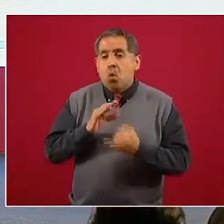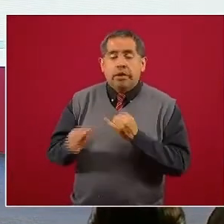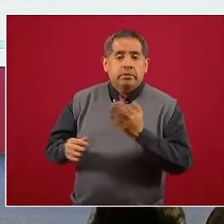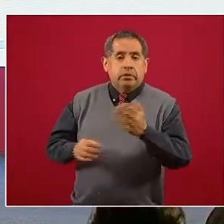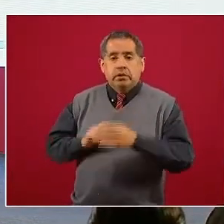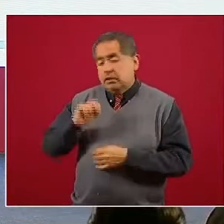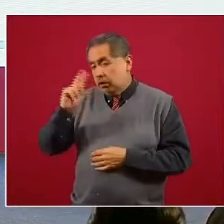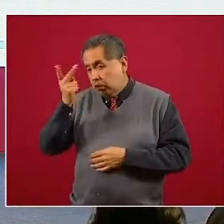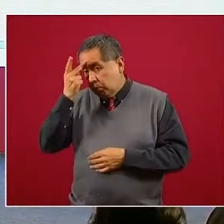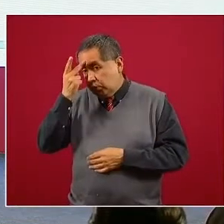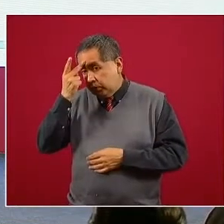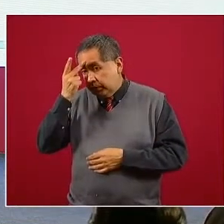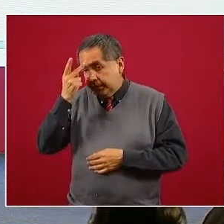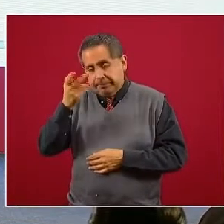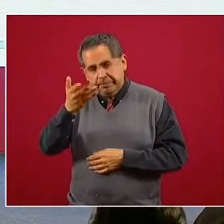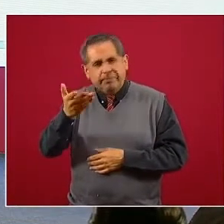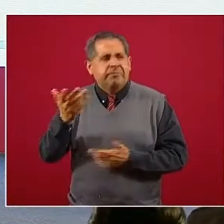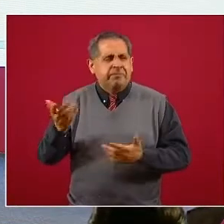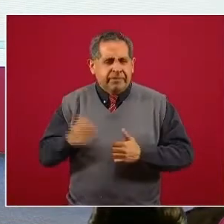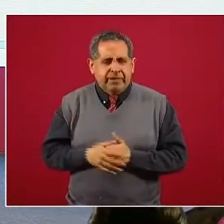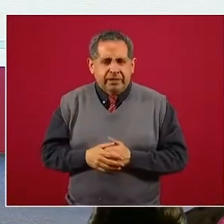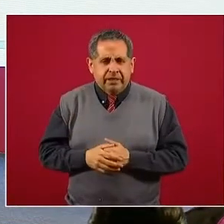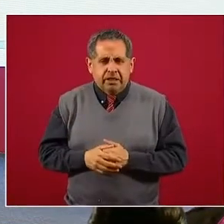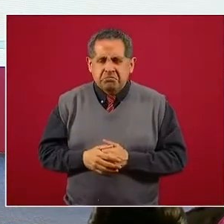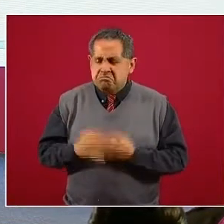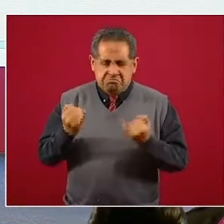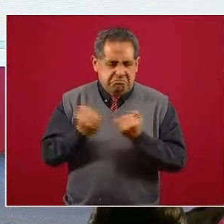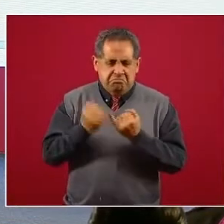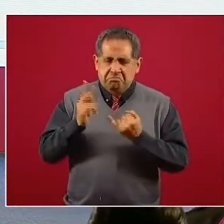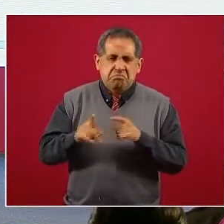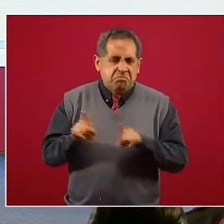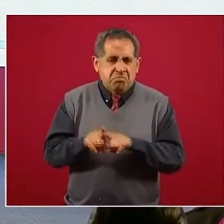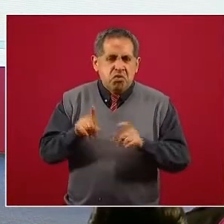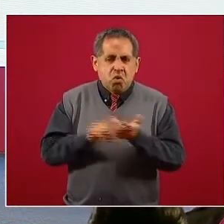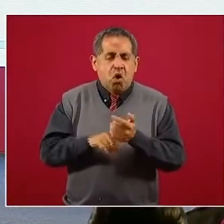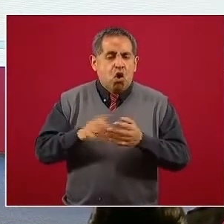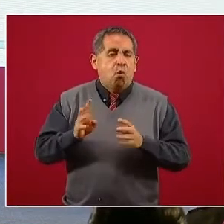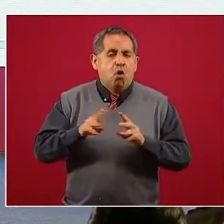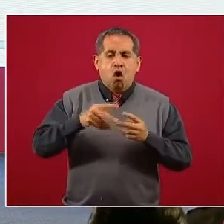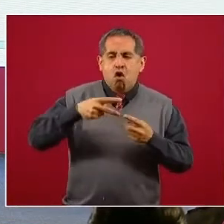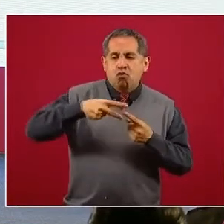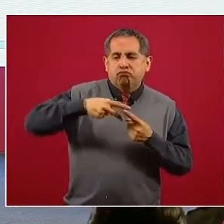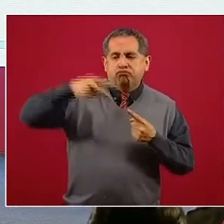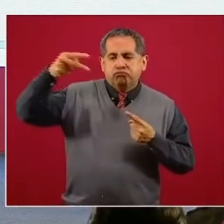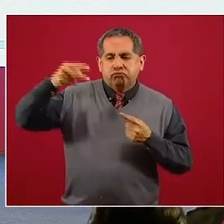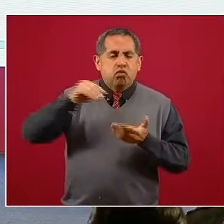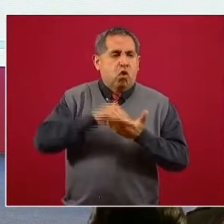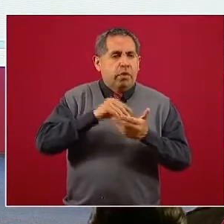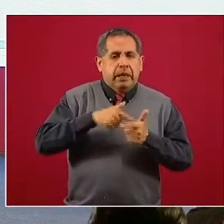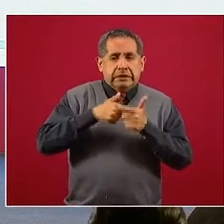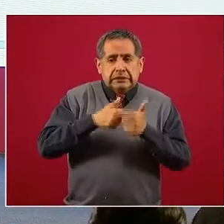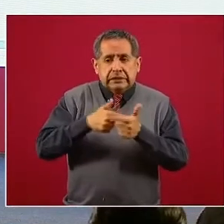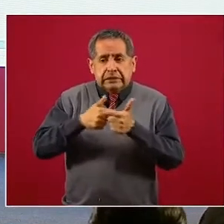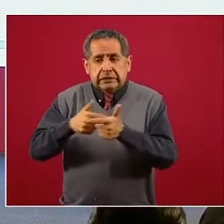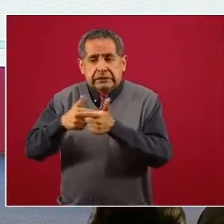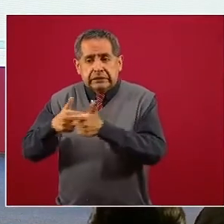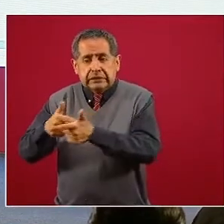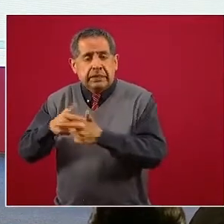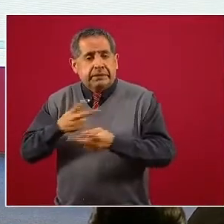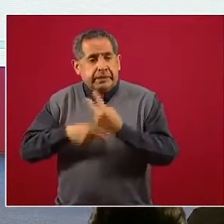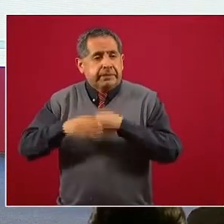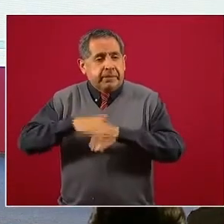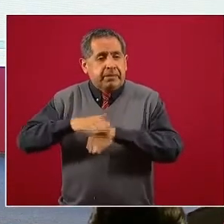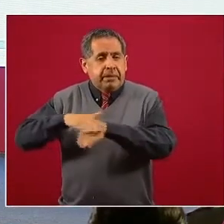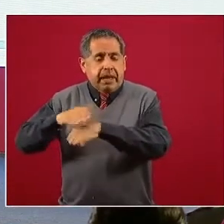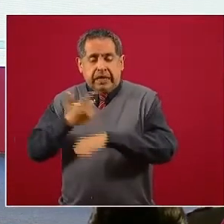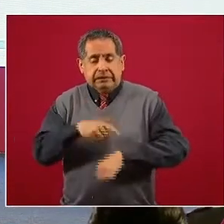Luis Potosí, igual, una transmisión que mantiene un ascenso constante desde la semana